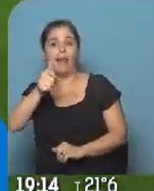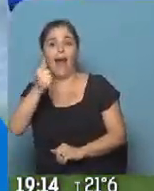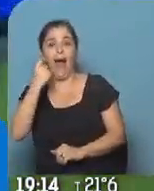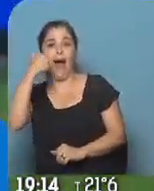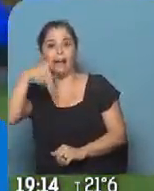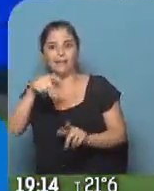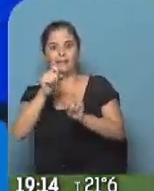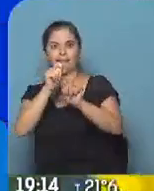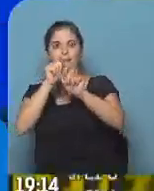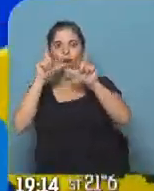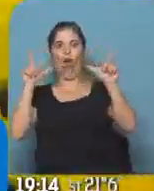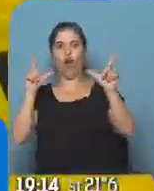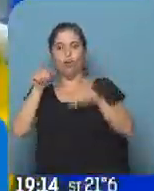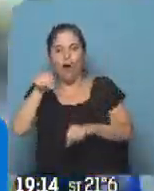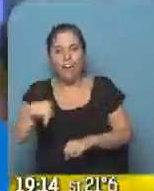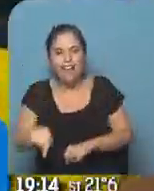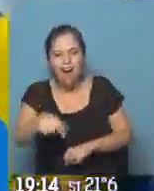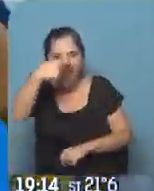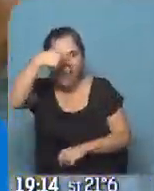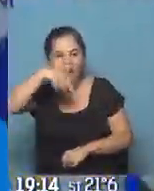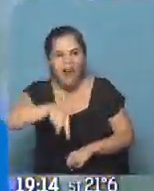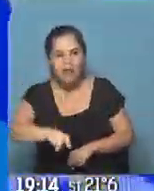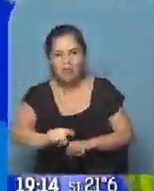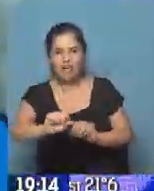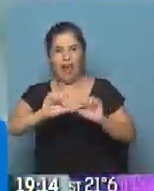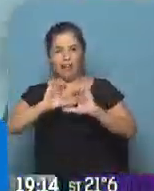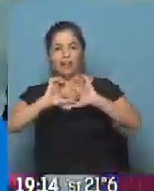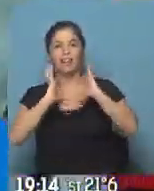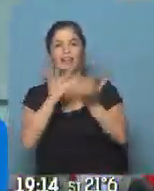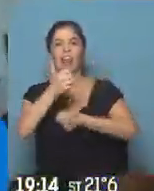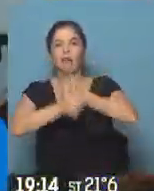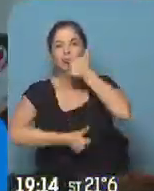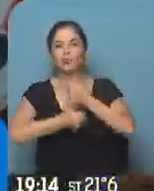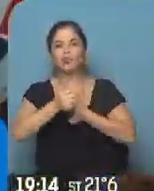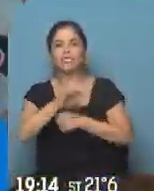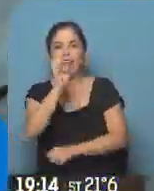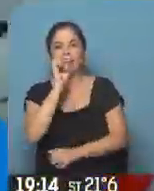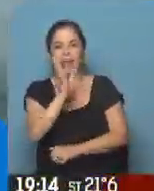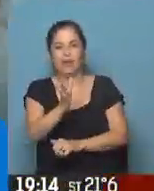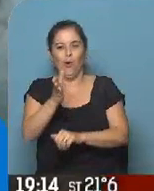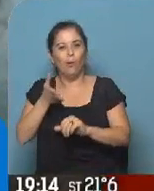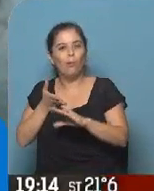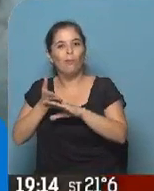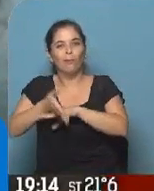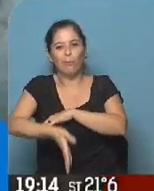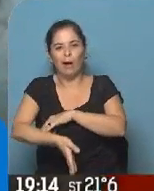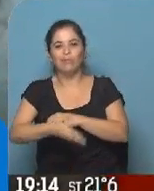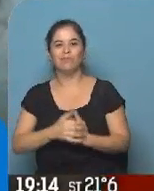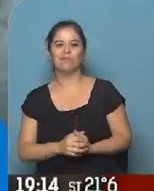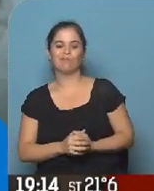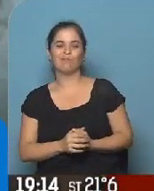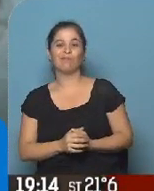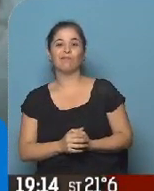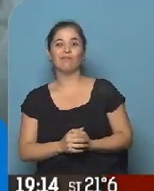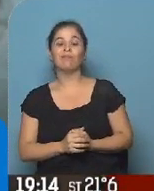sorprendente, finalista del Mundial de Clubes. Se espera mañana por lo que va a ocurrir entre el Kashima Antlers y el